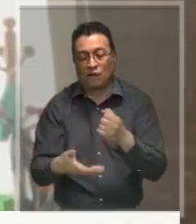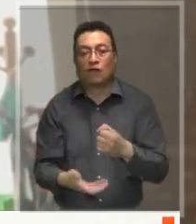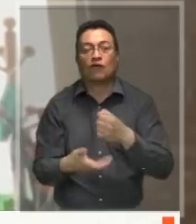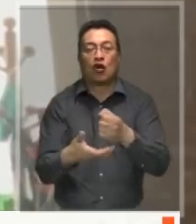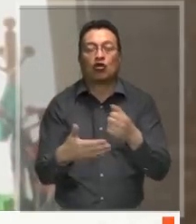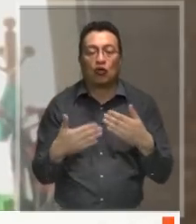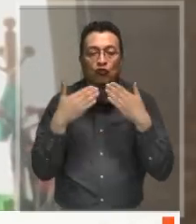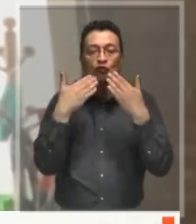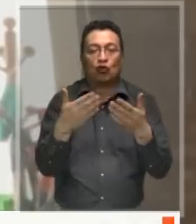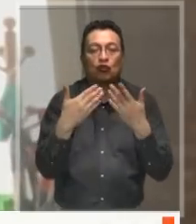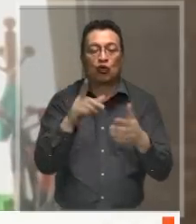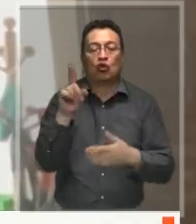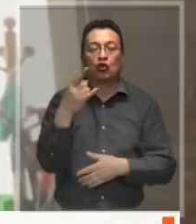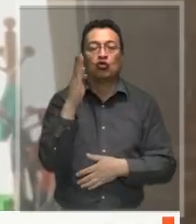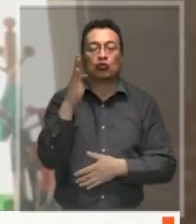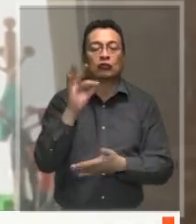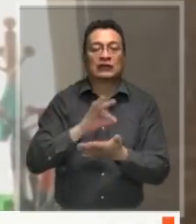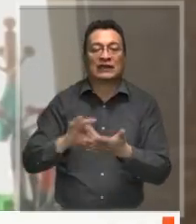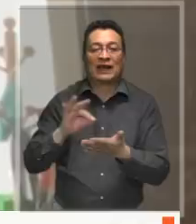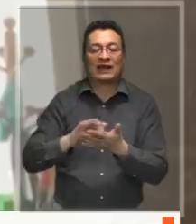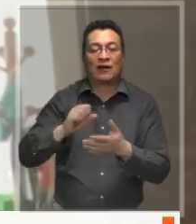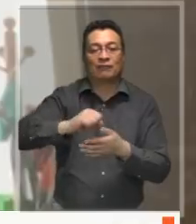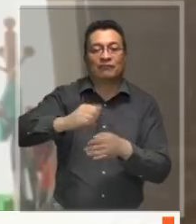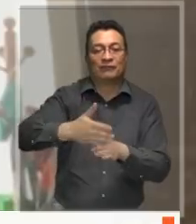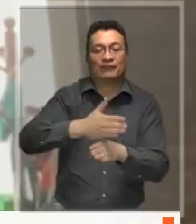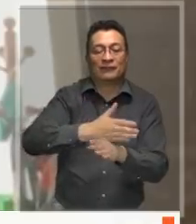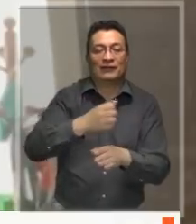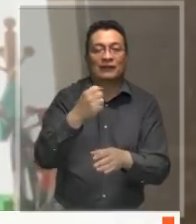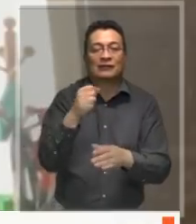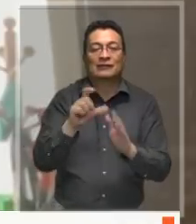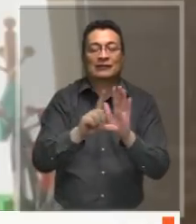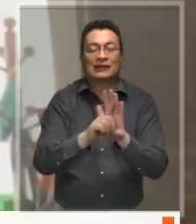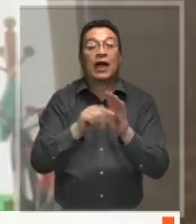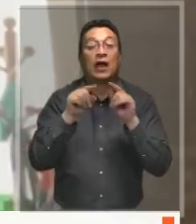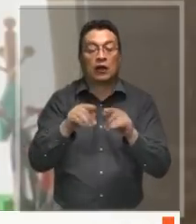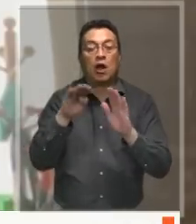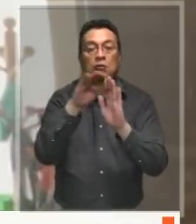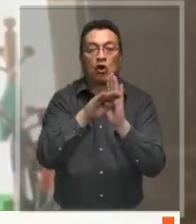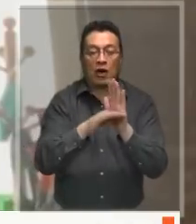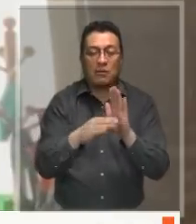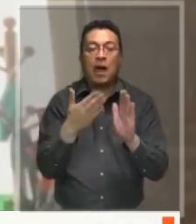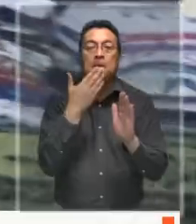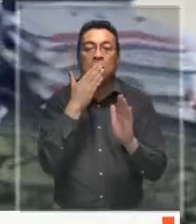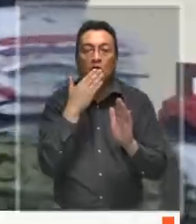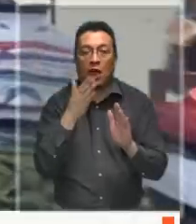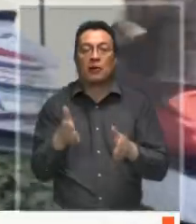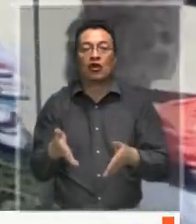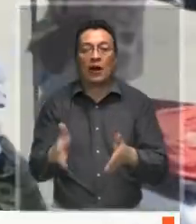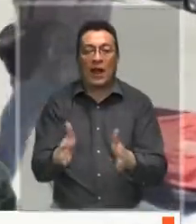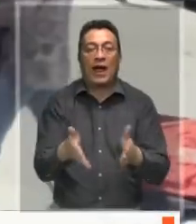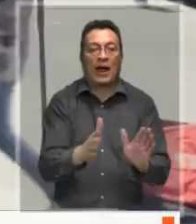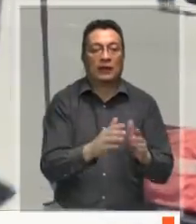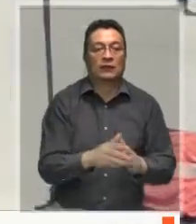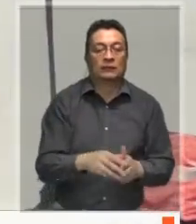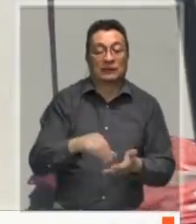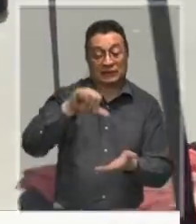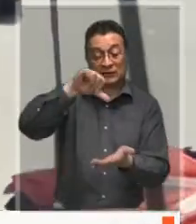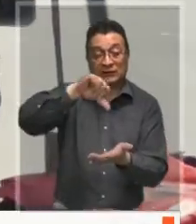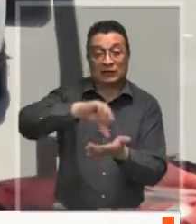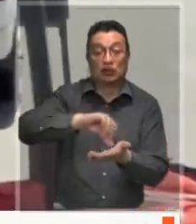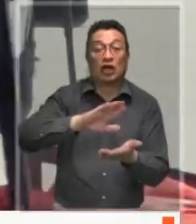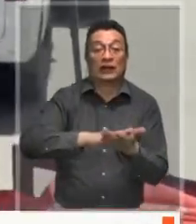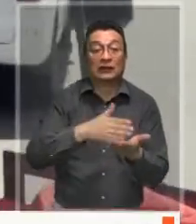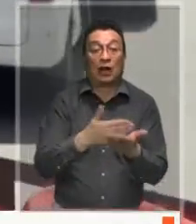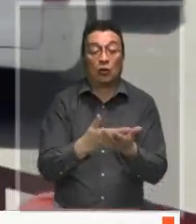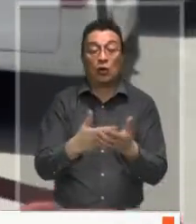otorgados por la Subsecretaría de Prevención del Delito y de la Subdere a través de programas de mejoramiento urbano. Un centro de salud